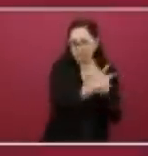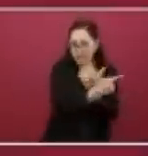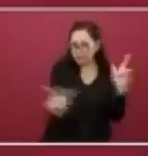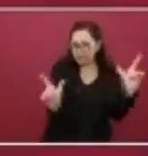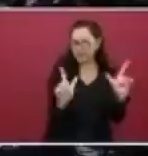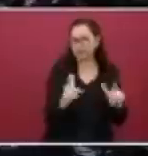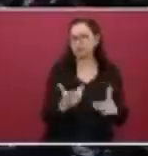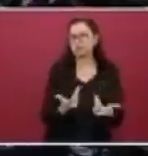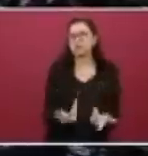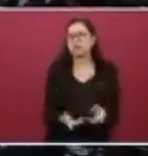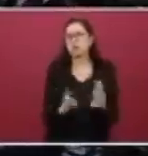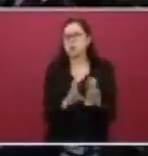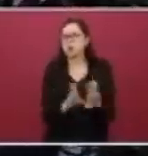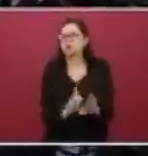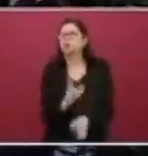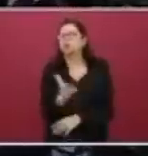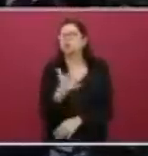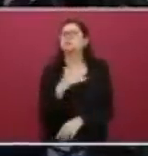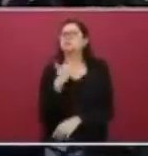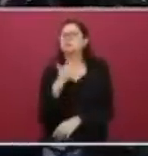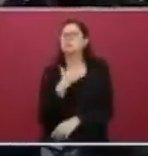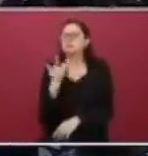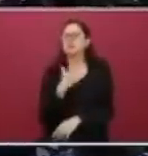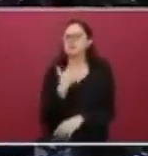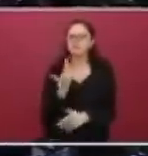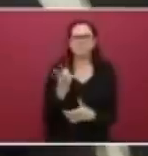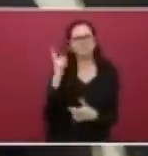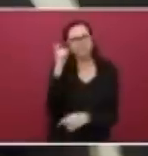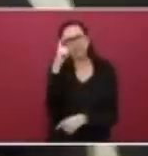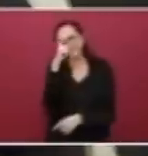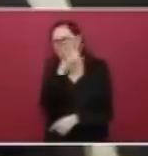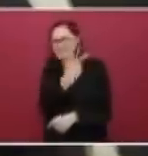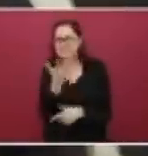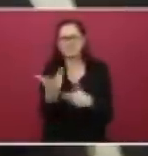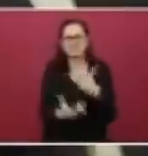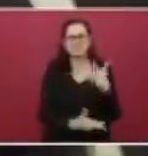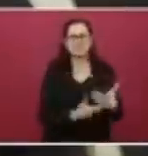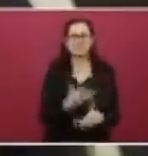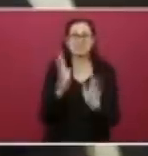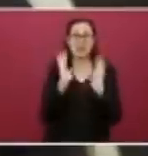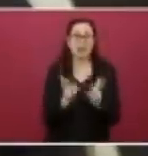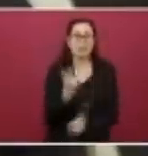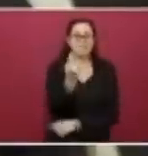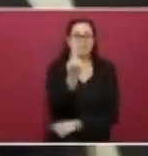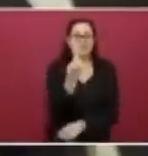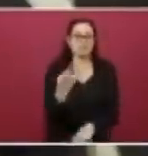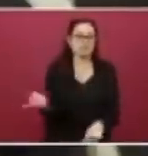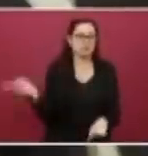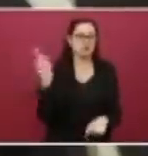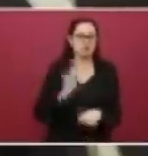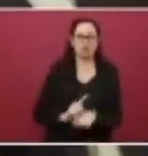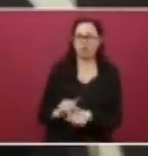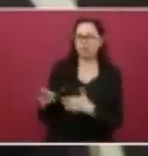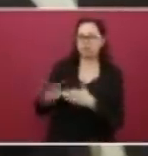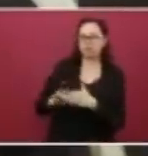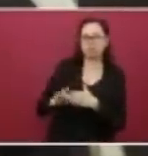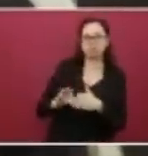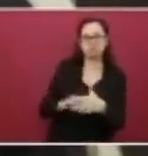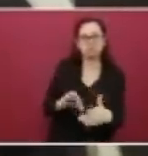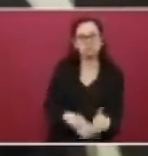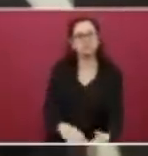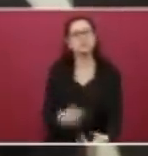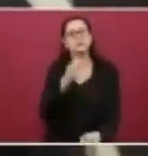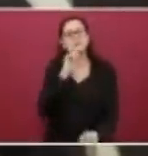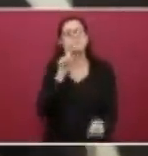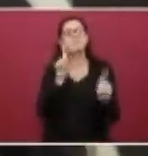ese asunto como lo está viendo se está complicando son 25 días y también una pregunta más ayer en este